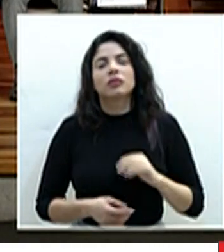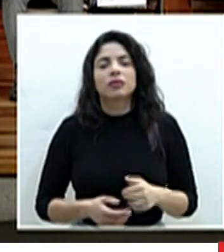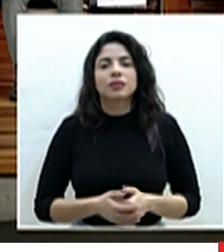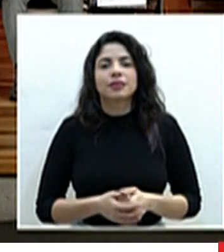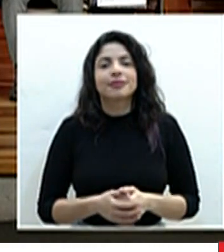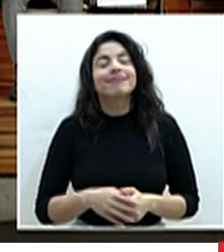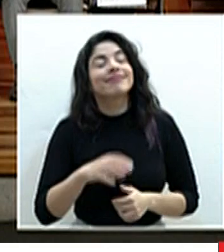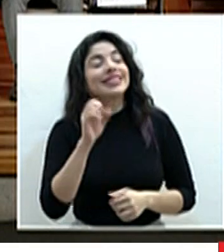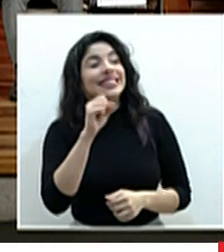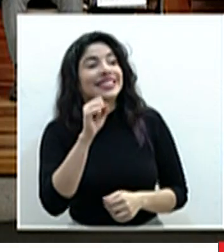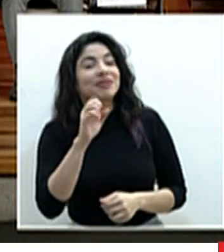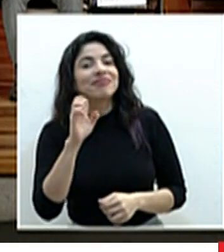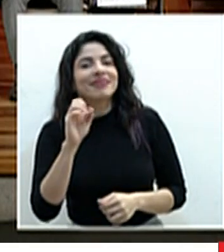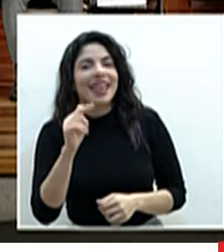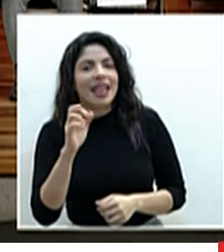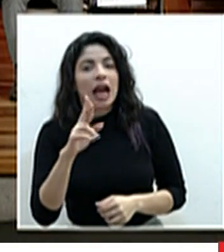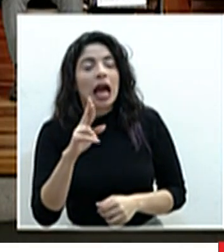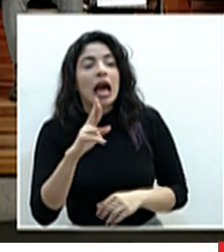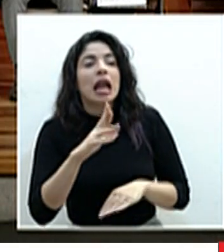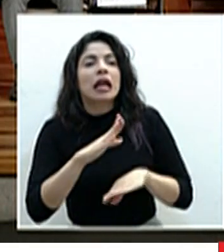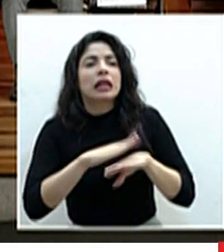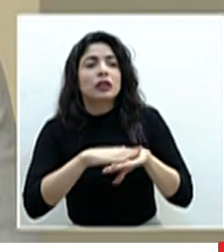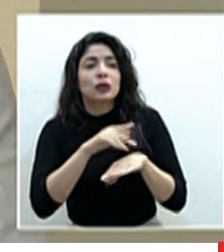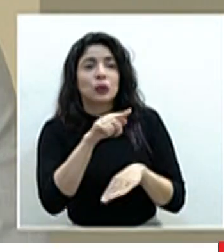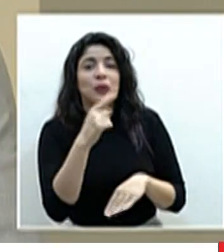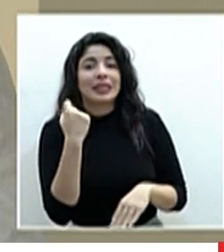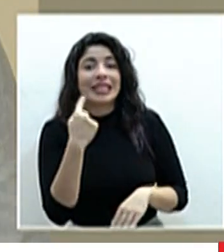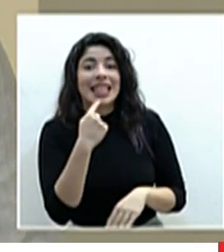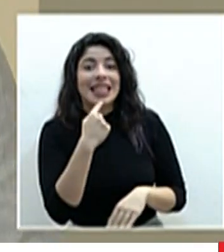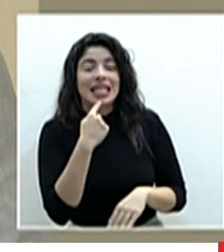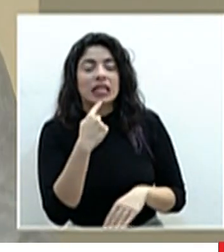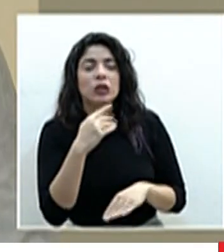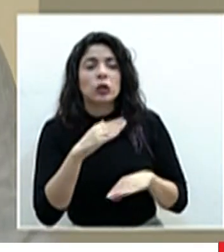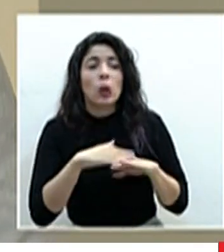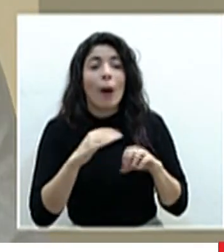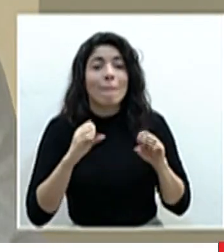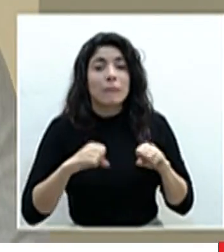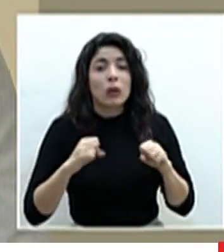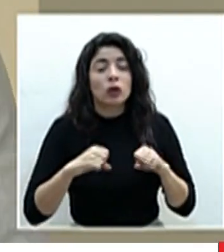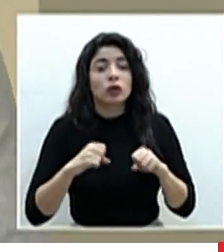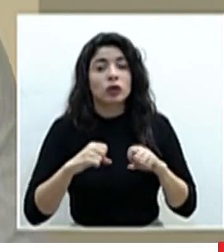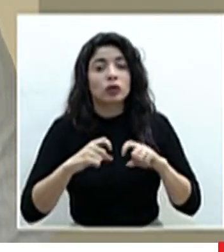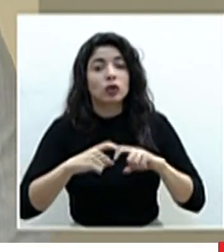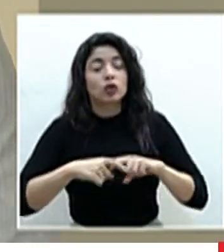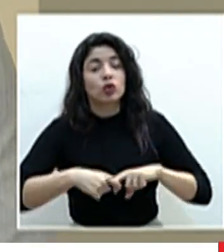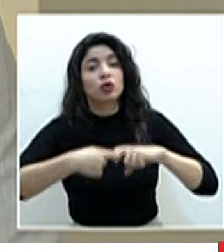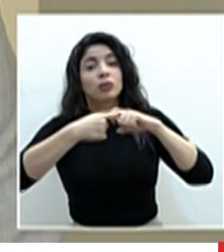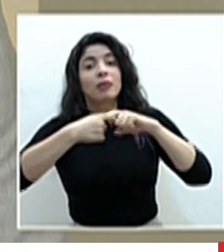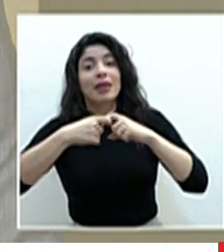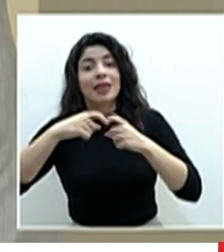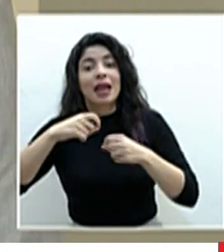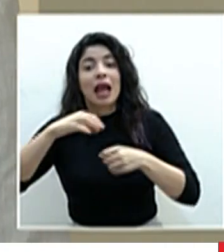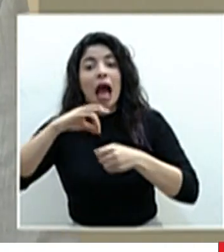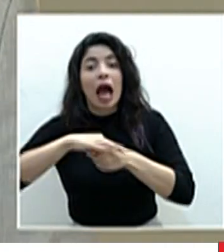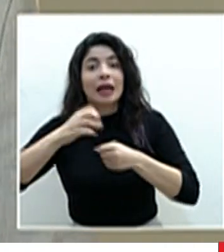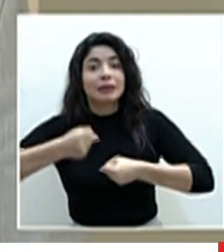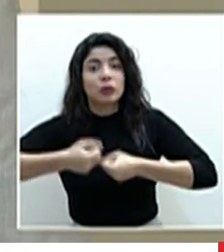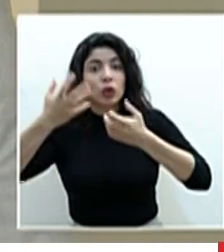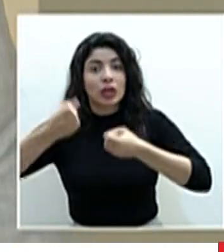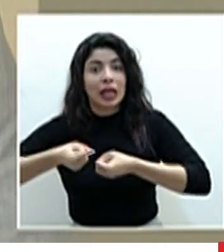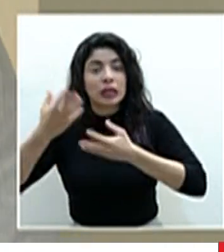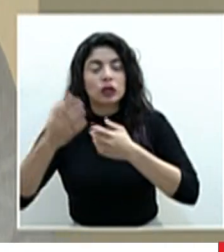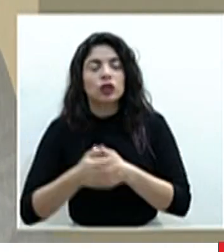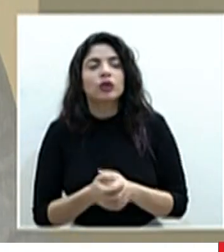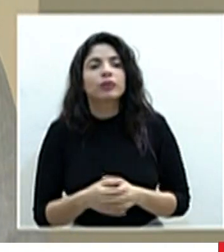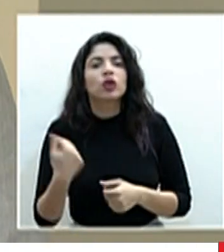Sí, don Edgar, con respecto a lo que usted menciona de la posibilidad de una suspensión temporal de las actividades agroexportadoras,